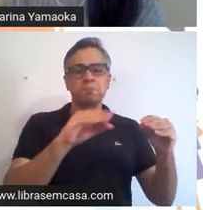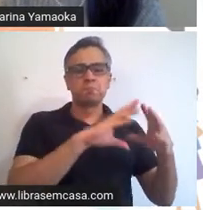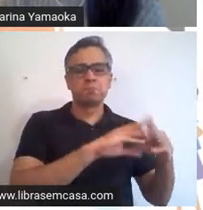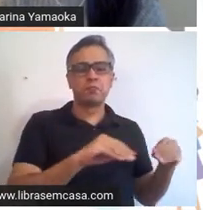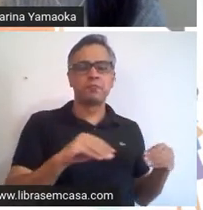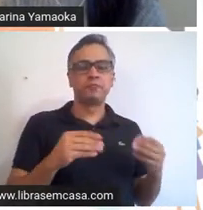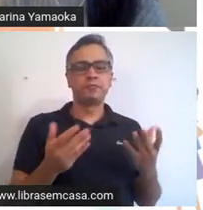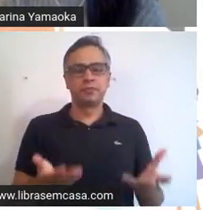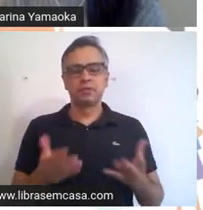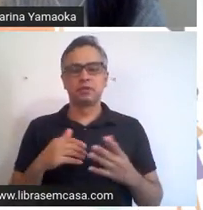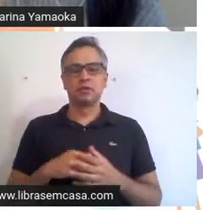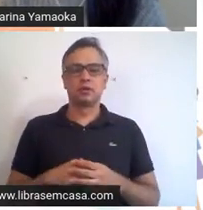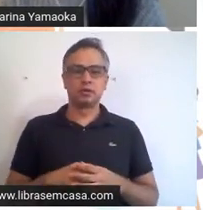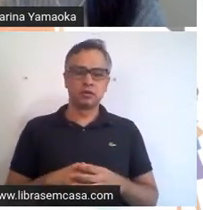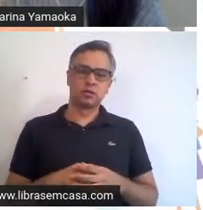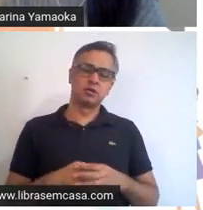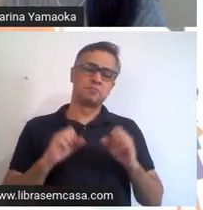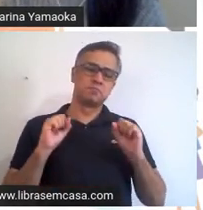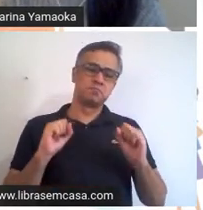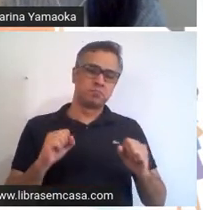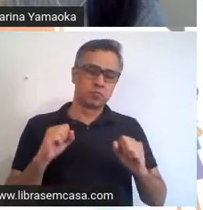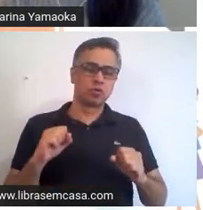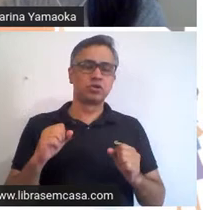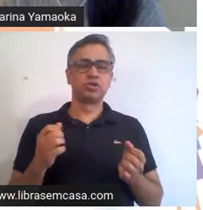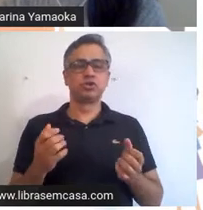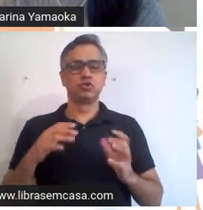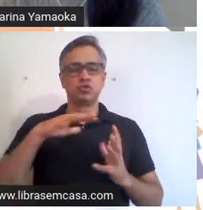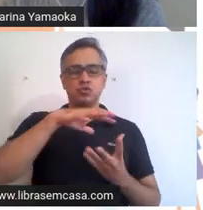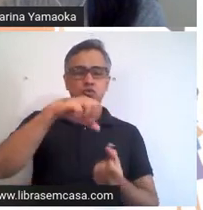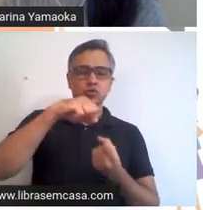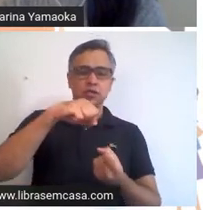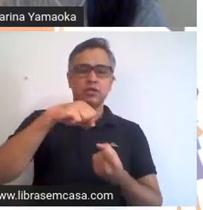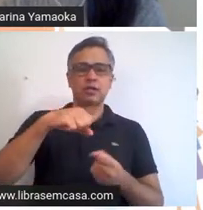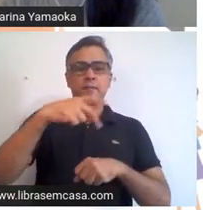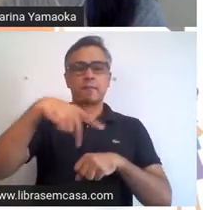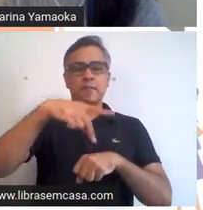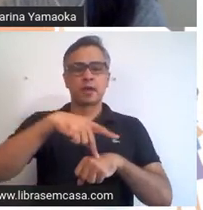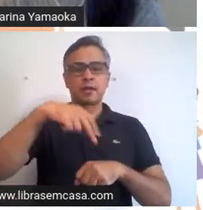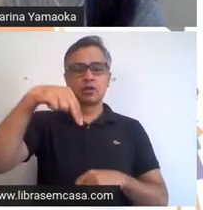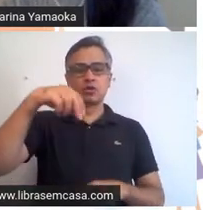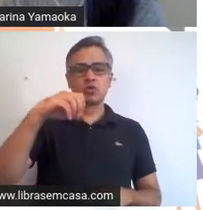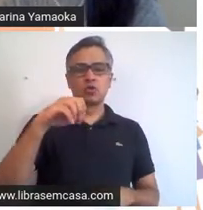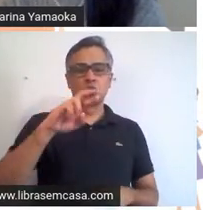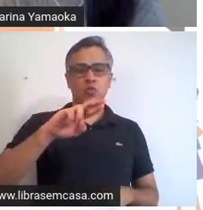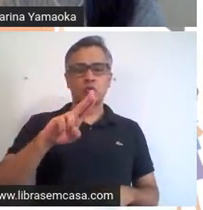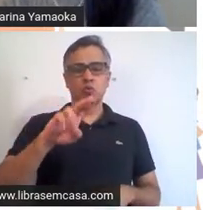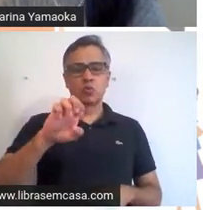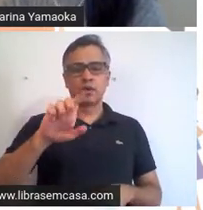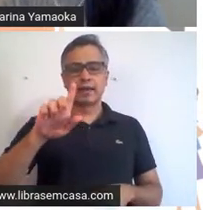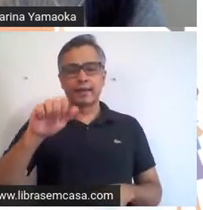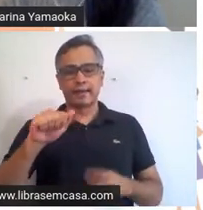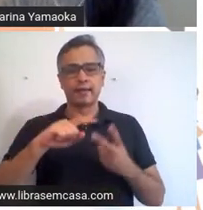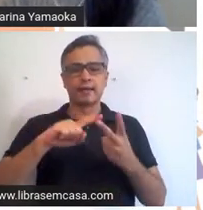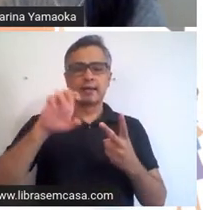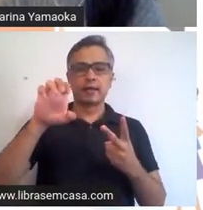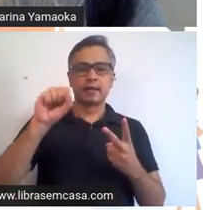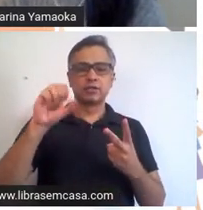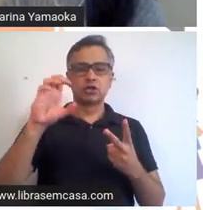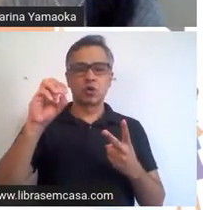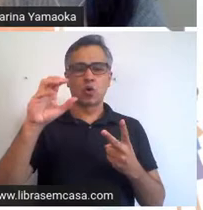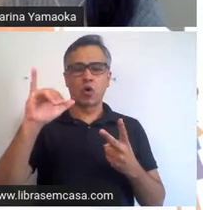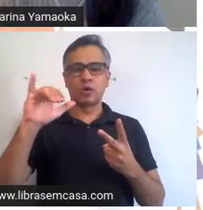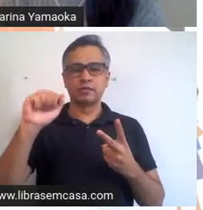bandera sustentable en Noruega y en Escocia y llegan al sur y hacen